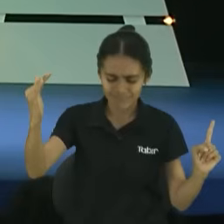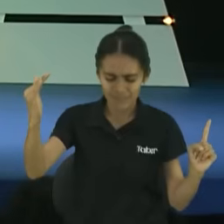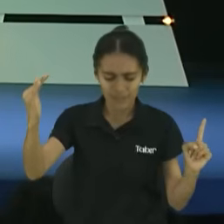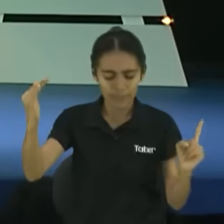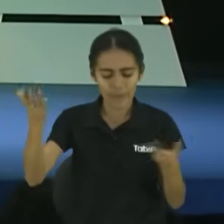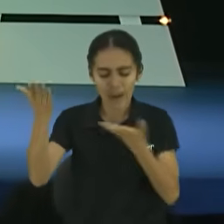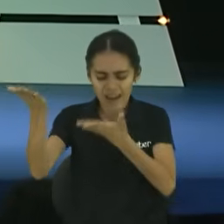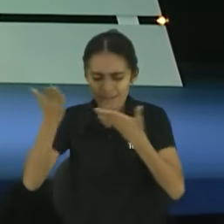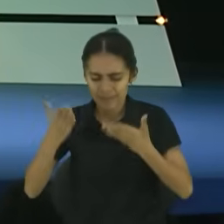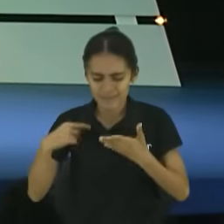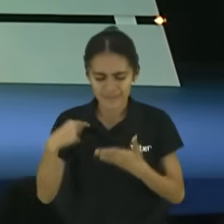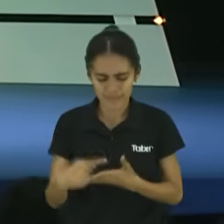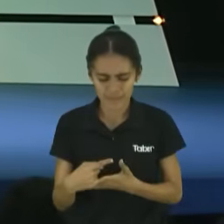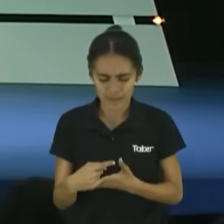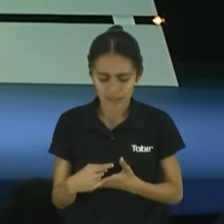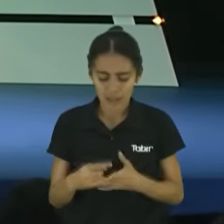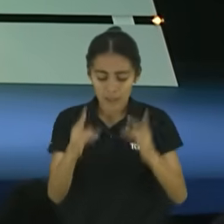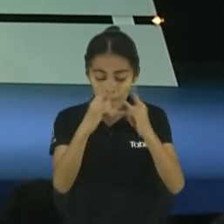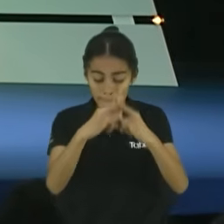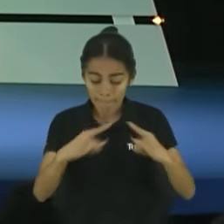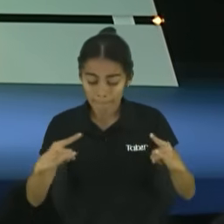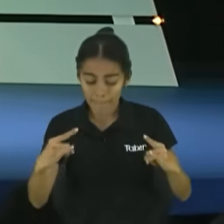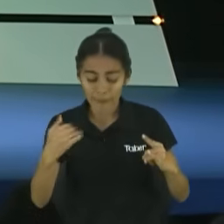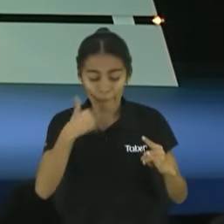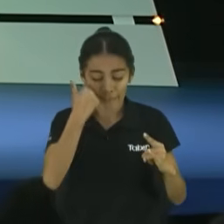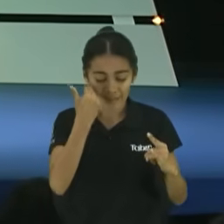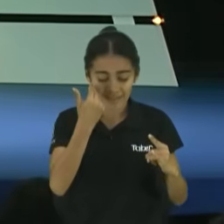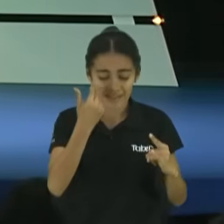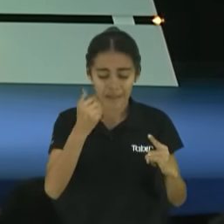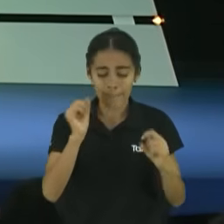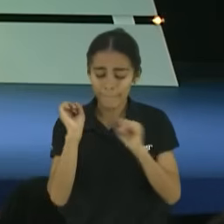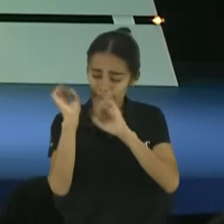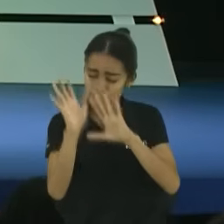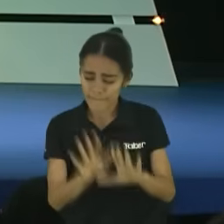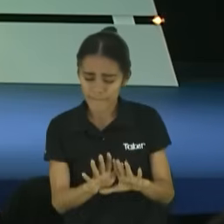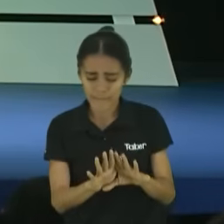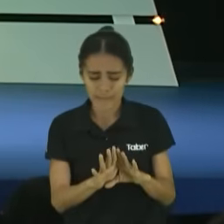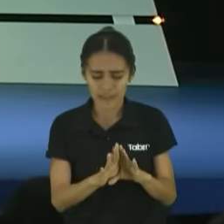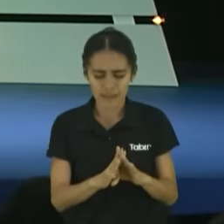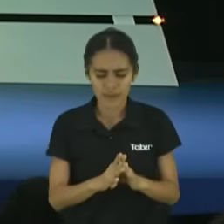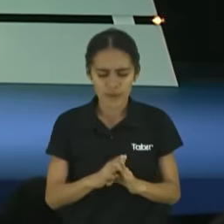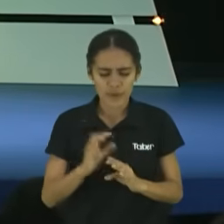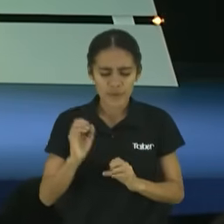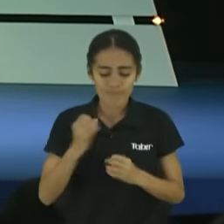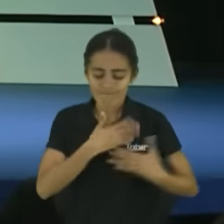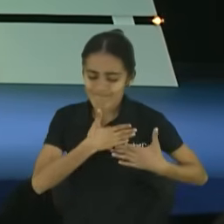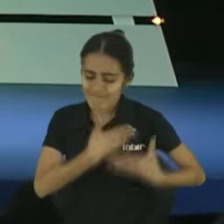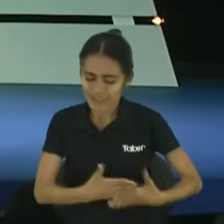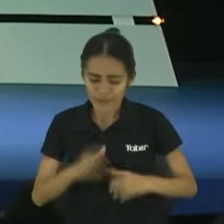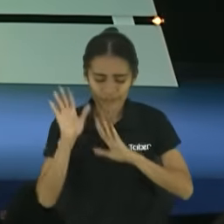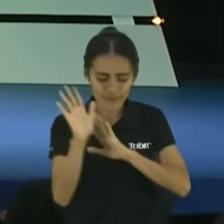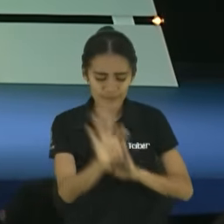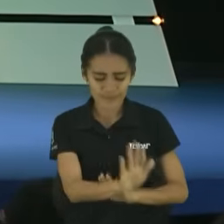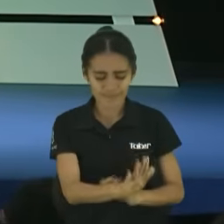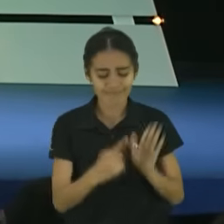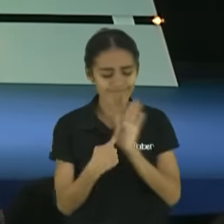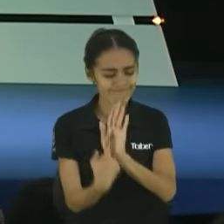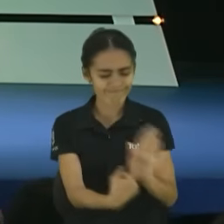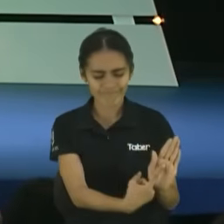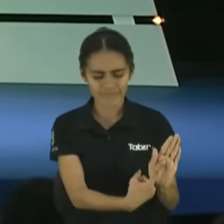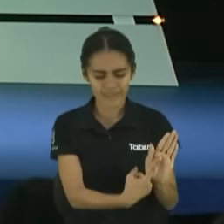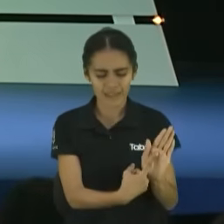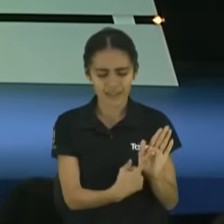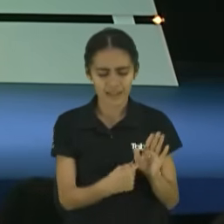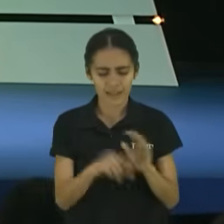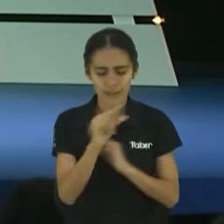de llegar con una nueva meta, Señor, con nuevos sueños. Manifiesta tu misericordia en sus vidas. En el nombre del Padre, del Hijo, del Espíritu Santo,